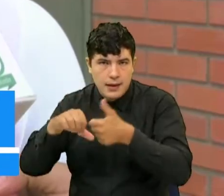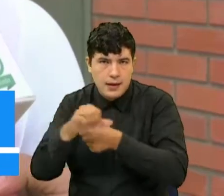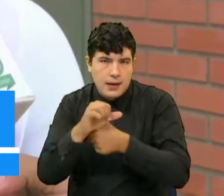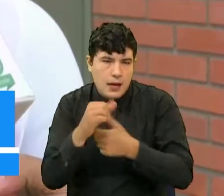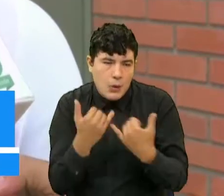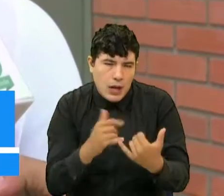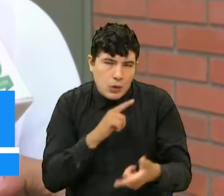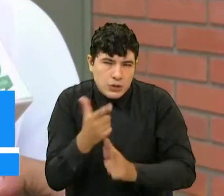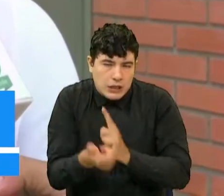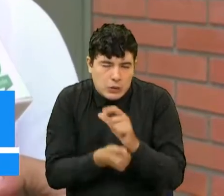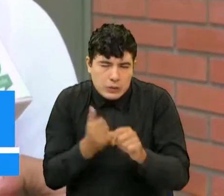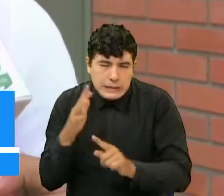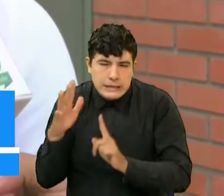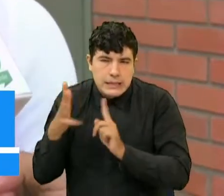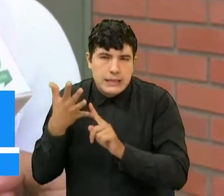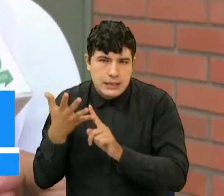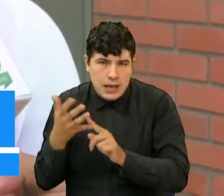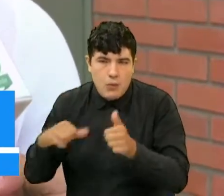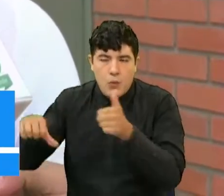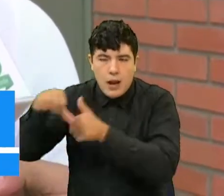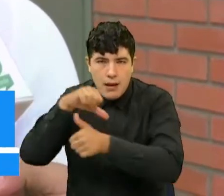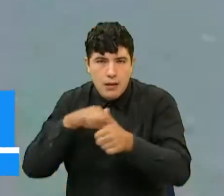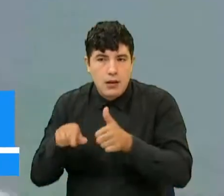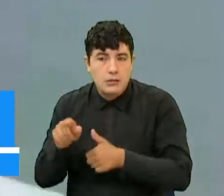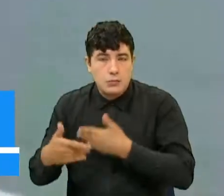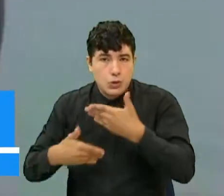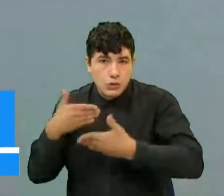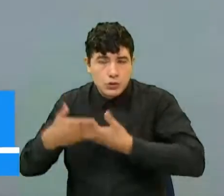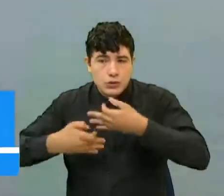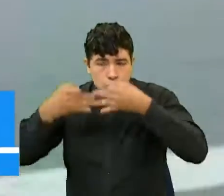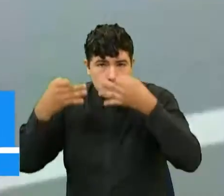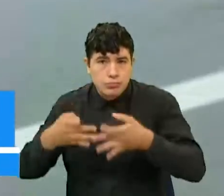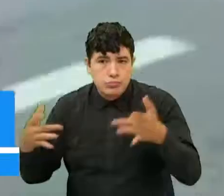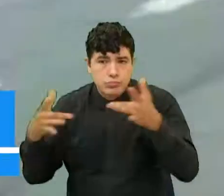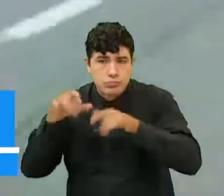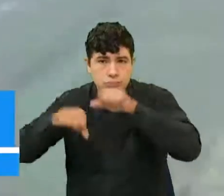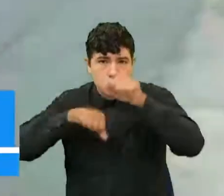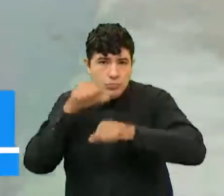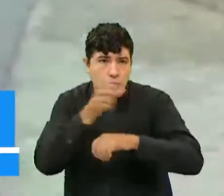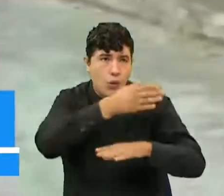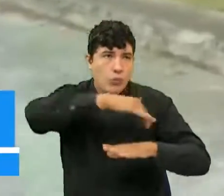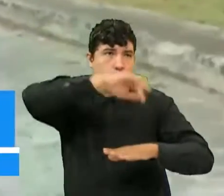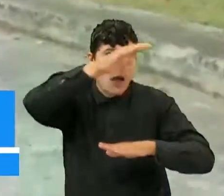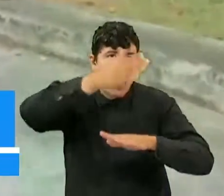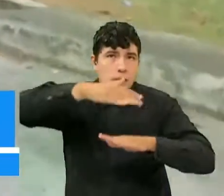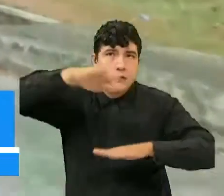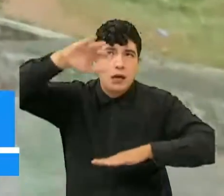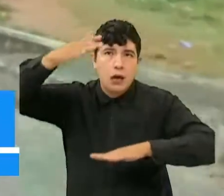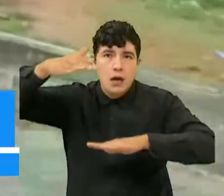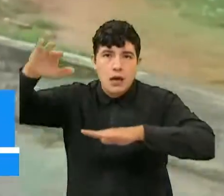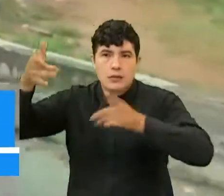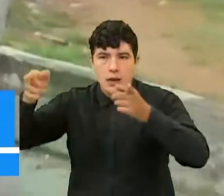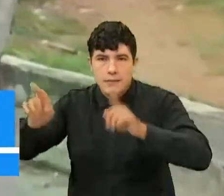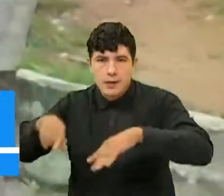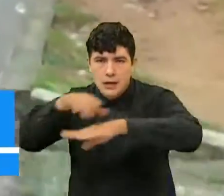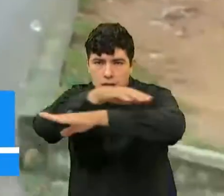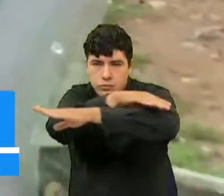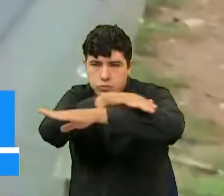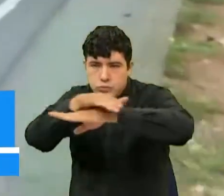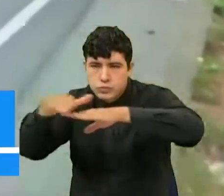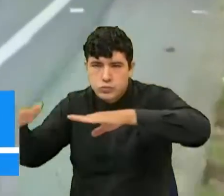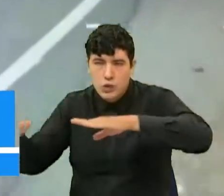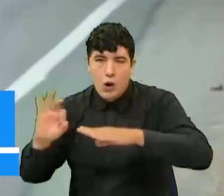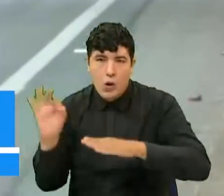vuelta con todas las de la ley vamos a tener etapas de montaña vamos a tener también circuitos